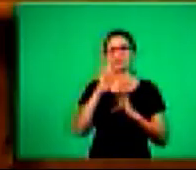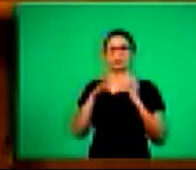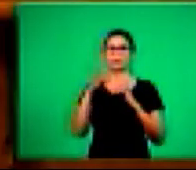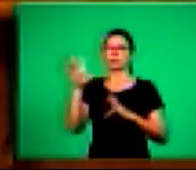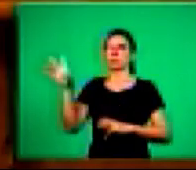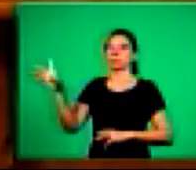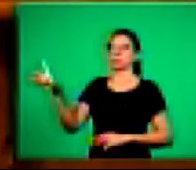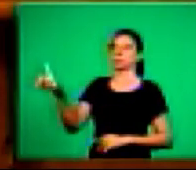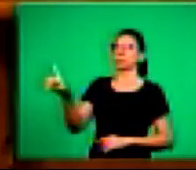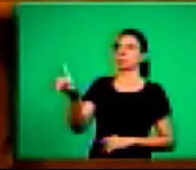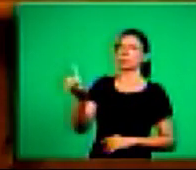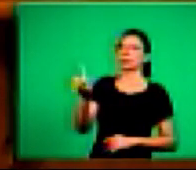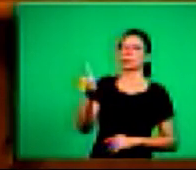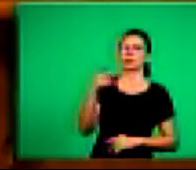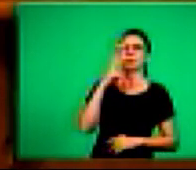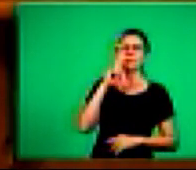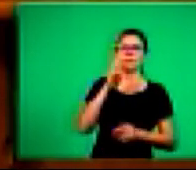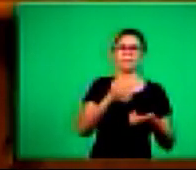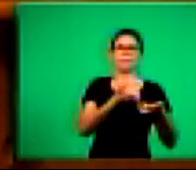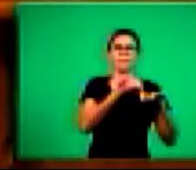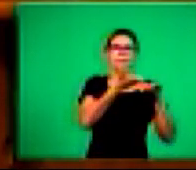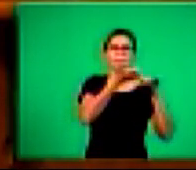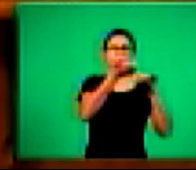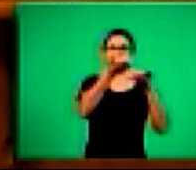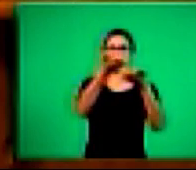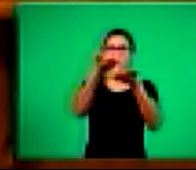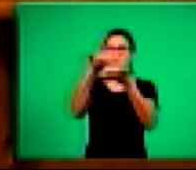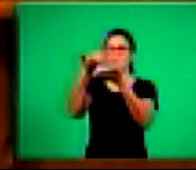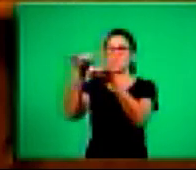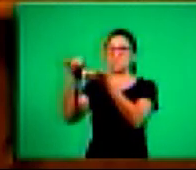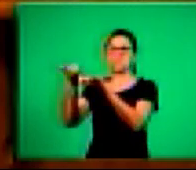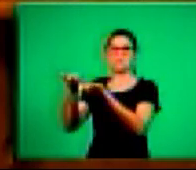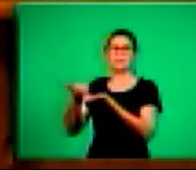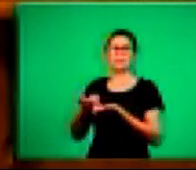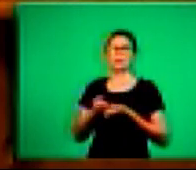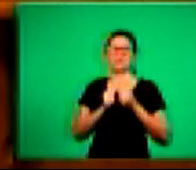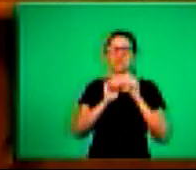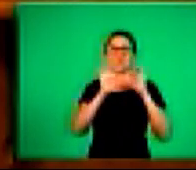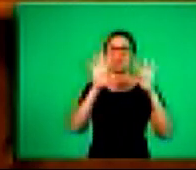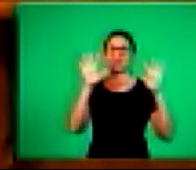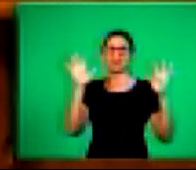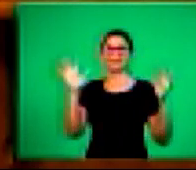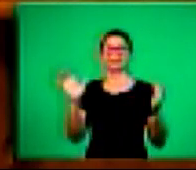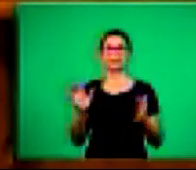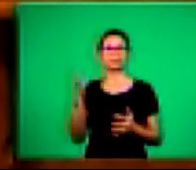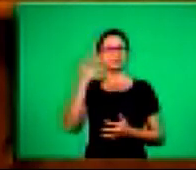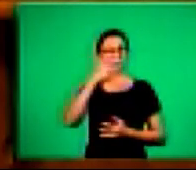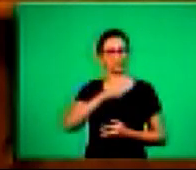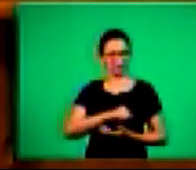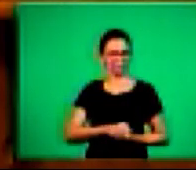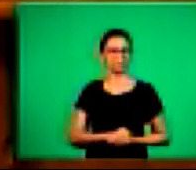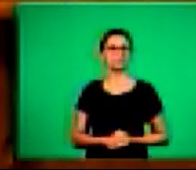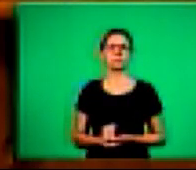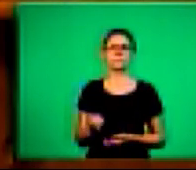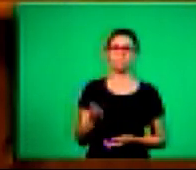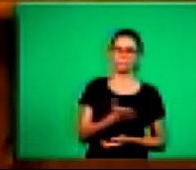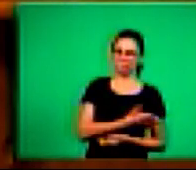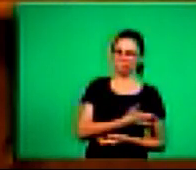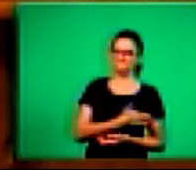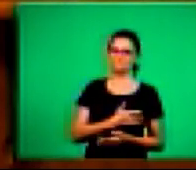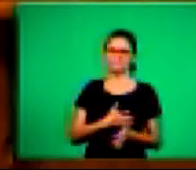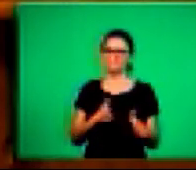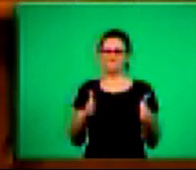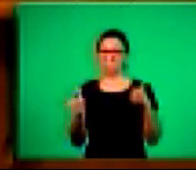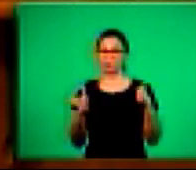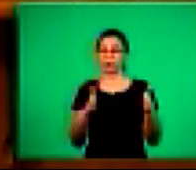entonces estamos viviendo el final de un día profético que se llama un tiempo profético la noche está